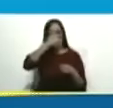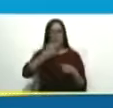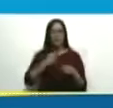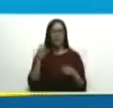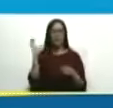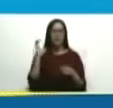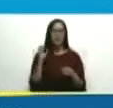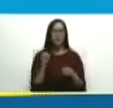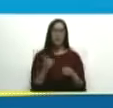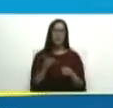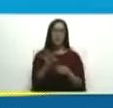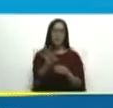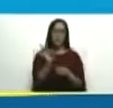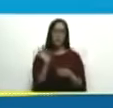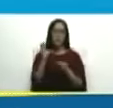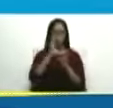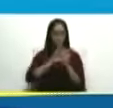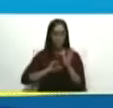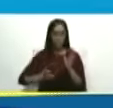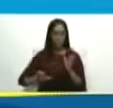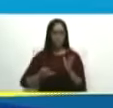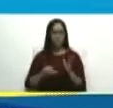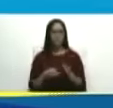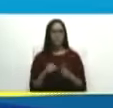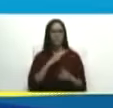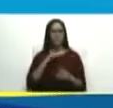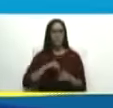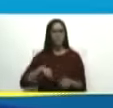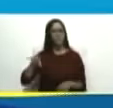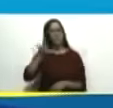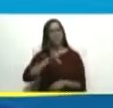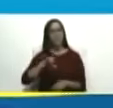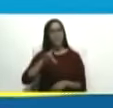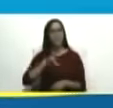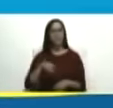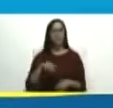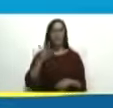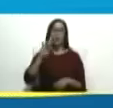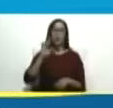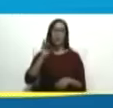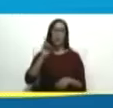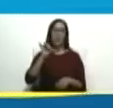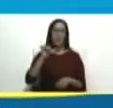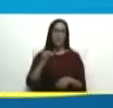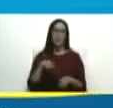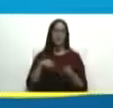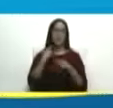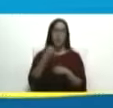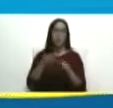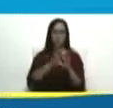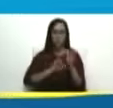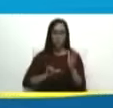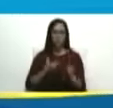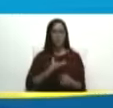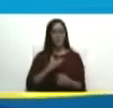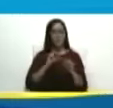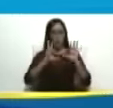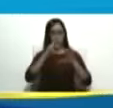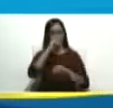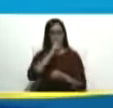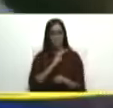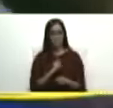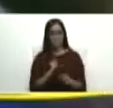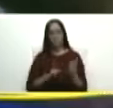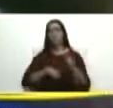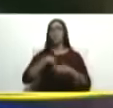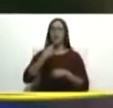eligió constituyente. Nuestro querido Freddy Bernal, después de constituyente fue alcalde 8 años y